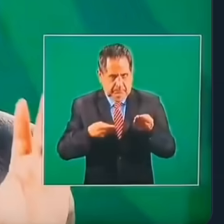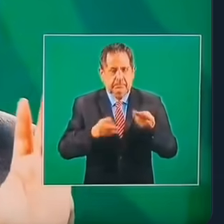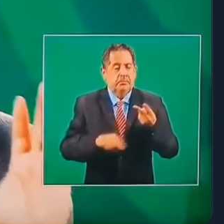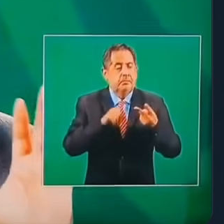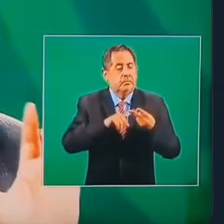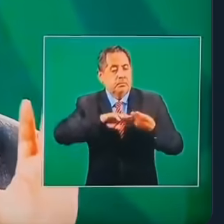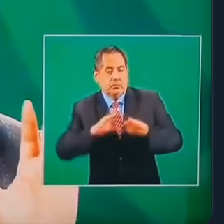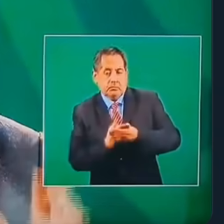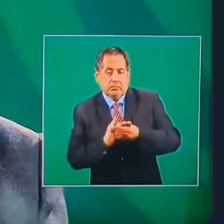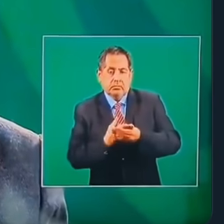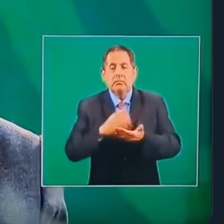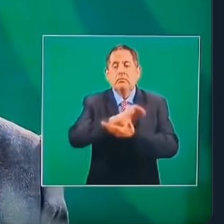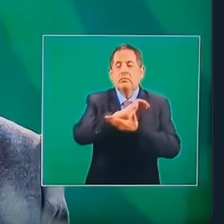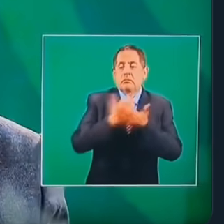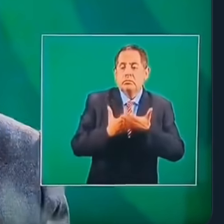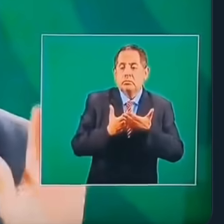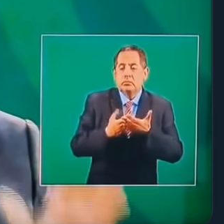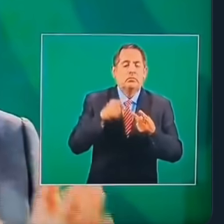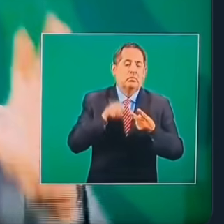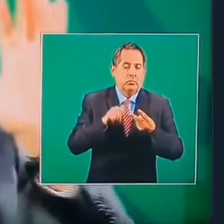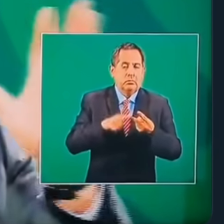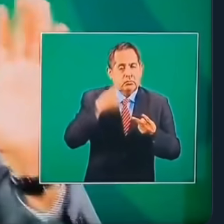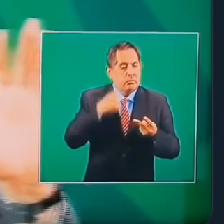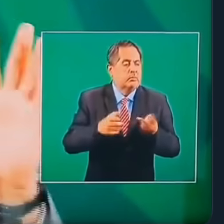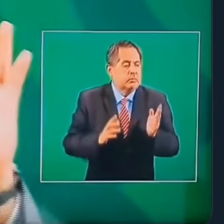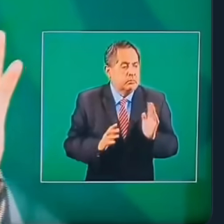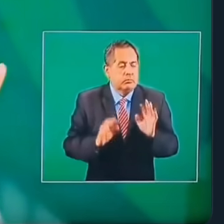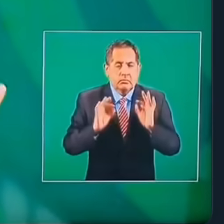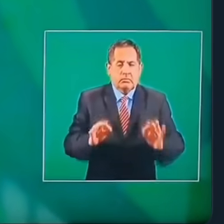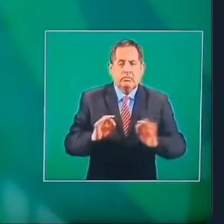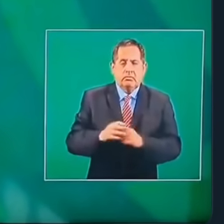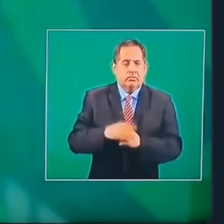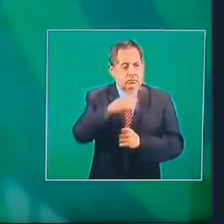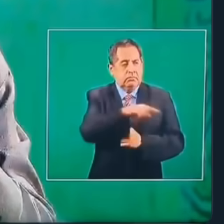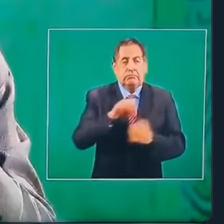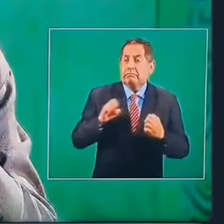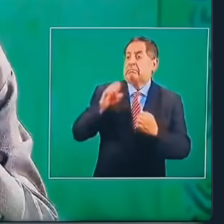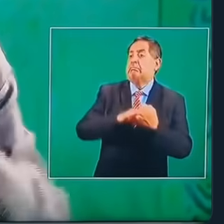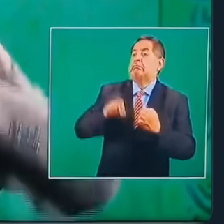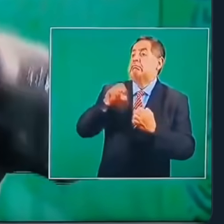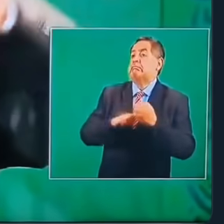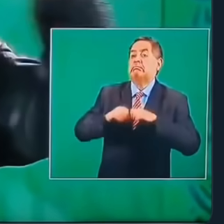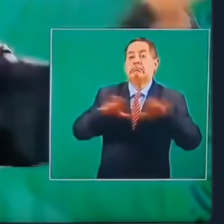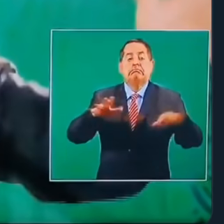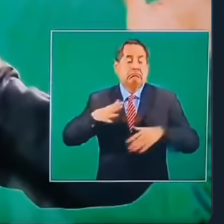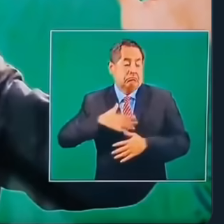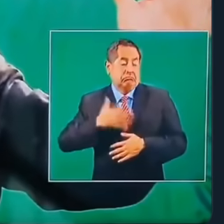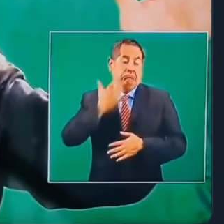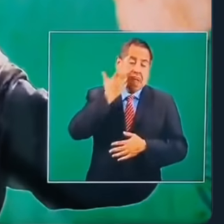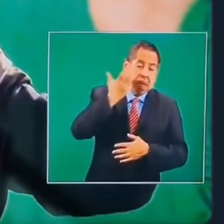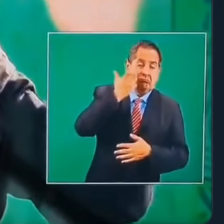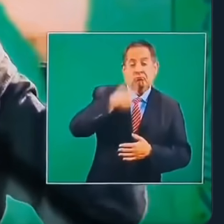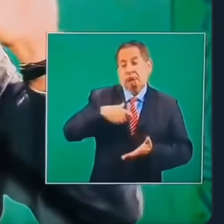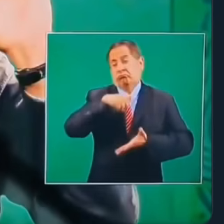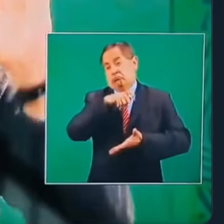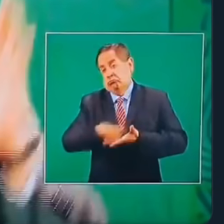y anexo el contrato de compra. También para que no anden engañando, diciendo voy a